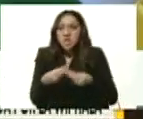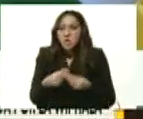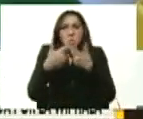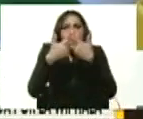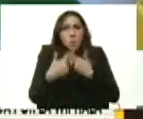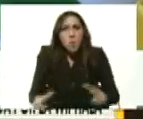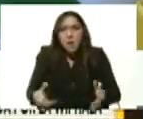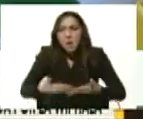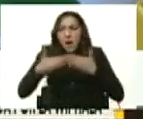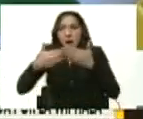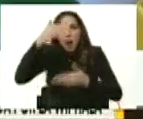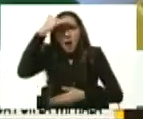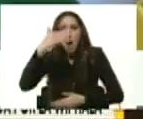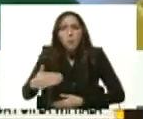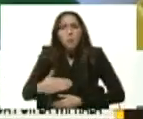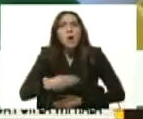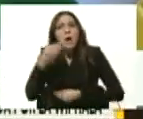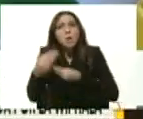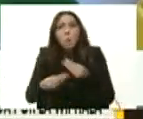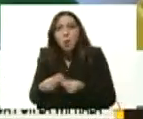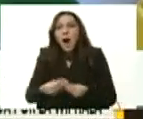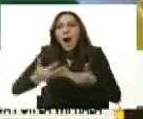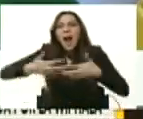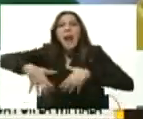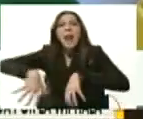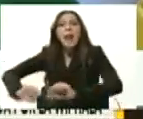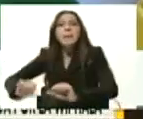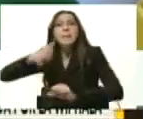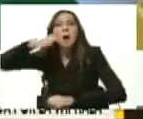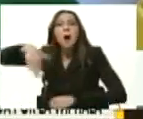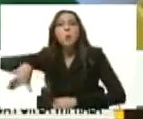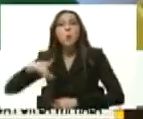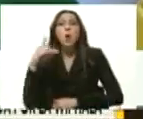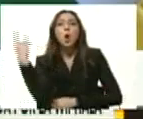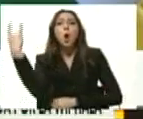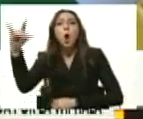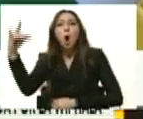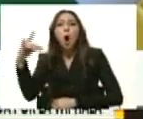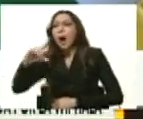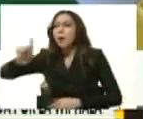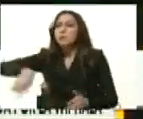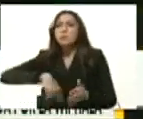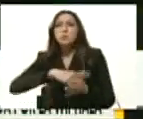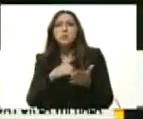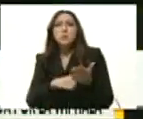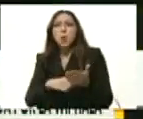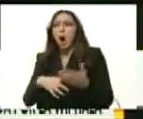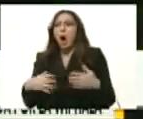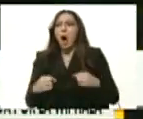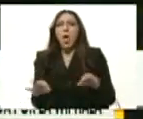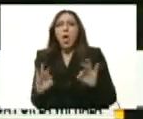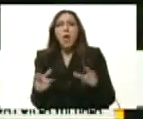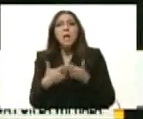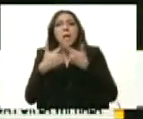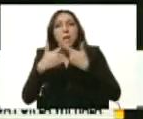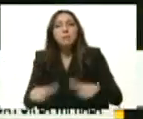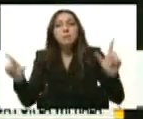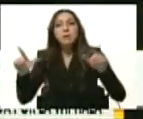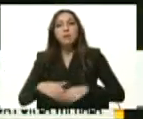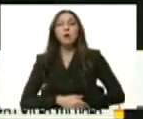las Fuerzas Armadas para reprimir al pueblo boliviano con total impunidad.